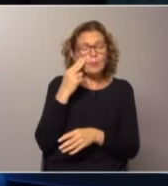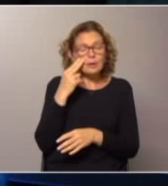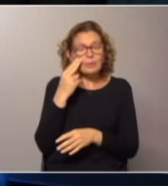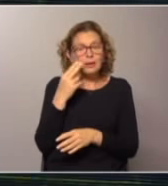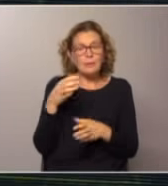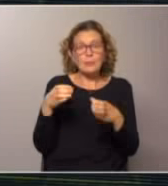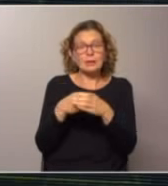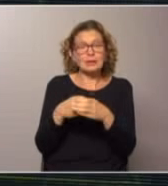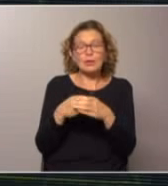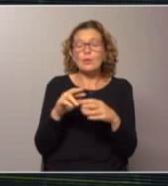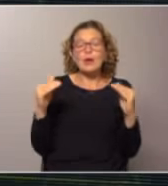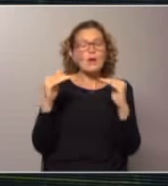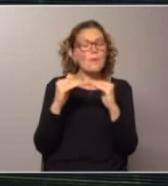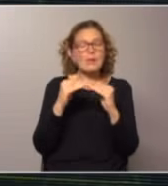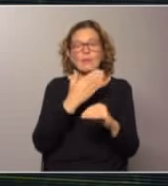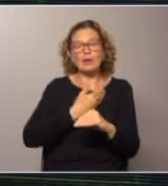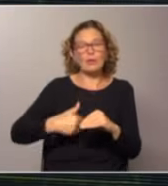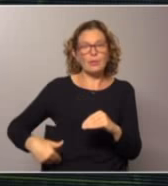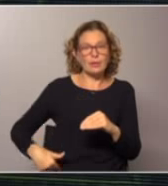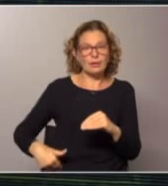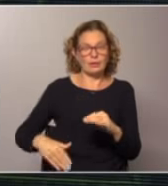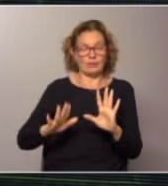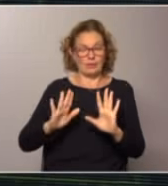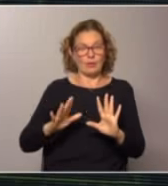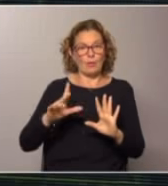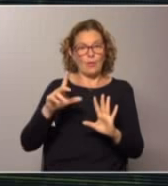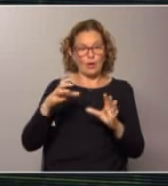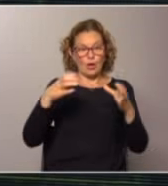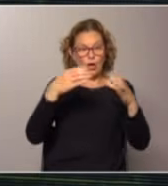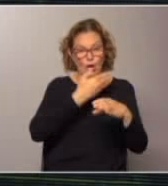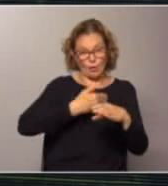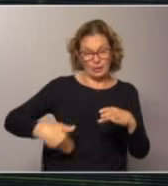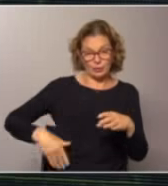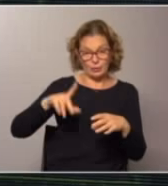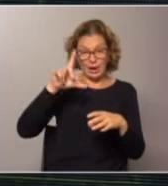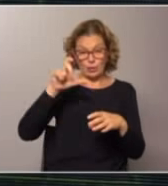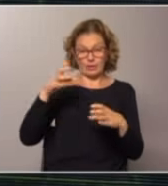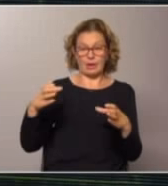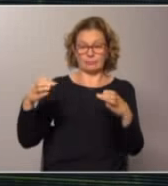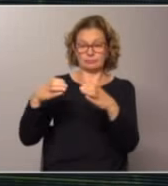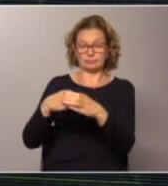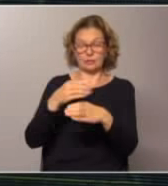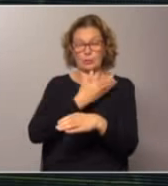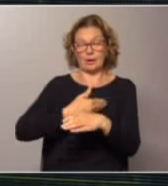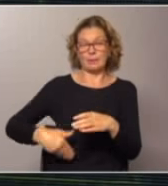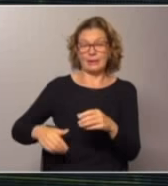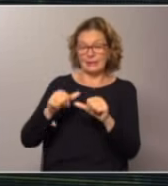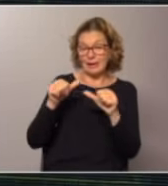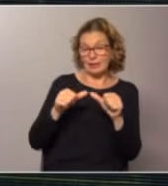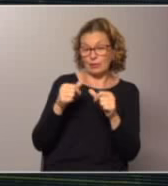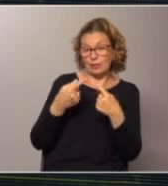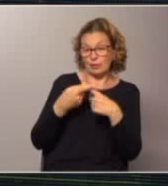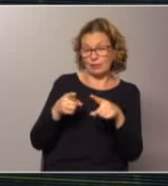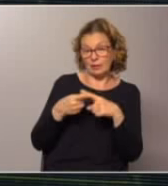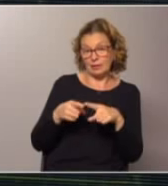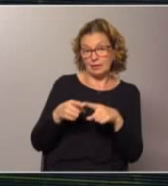el partido no lo mismo que el gobierno el gobierno tiene que tener una lógica de gobernar para el conjunto de hacer cosas con determinados límites